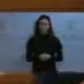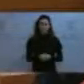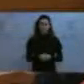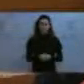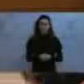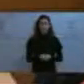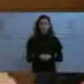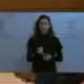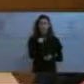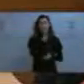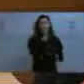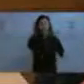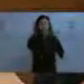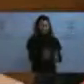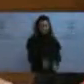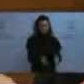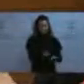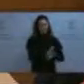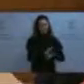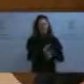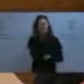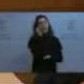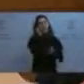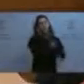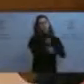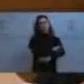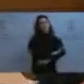a usted, señora consejera, y a su Gobierno.